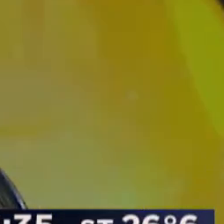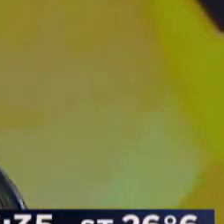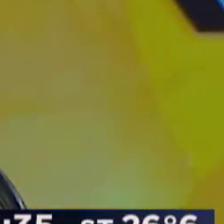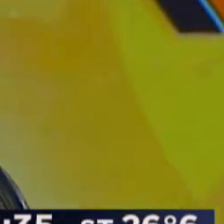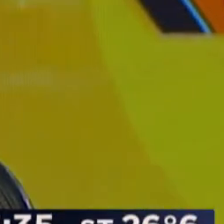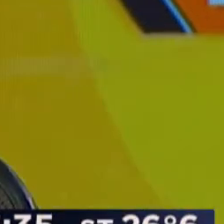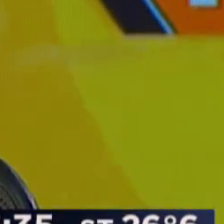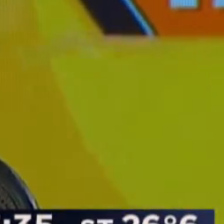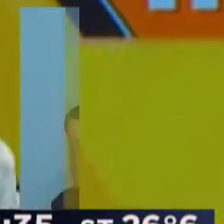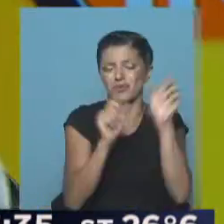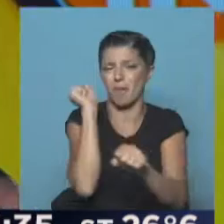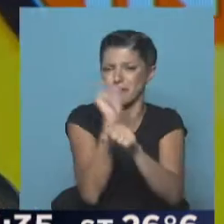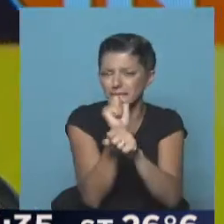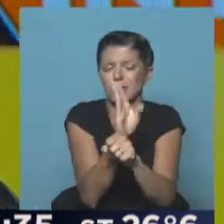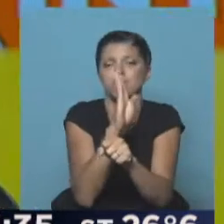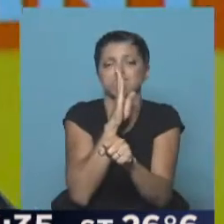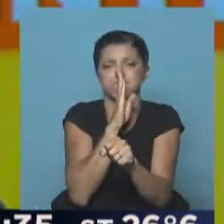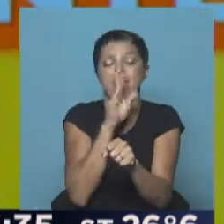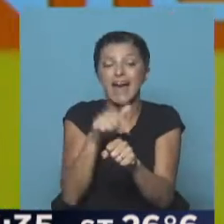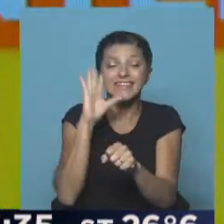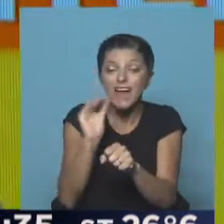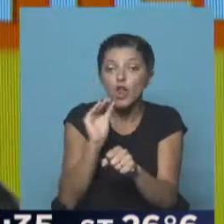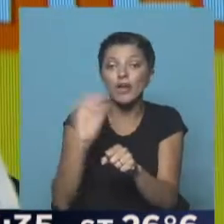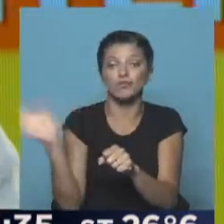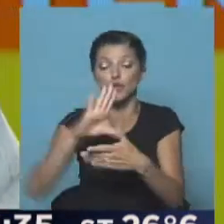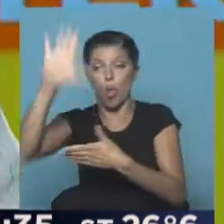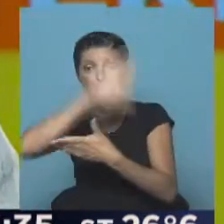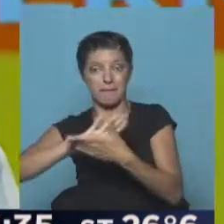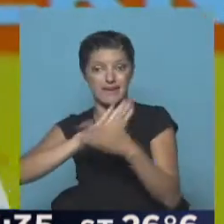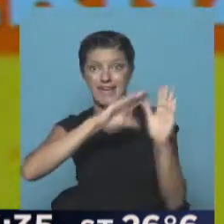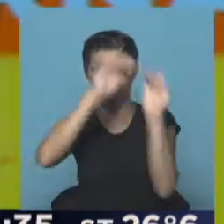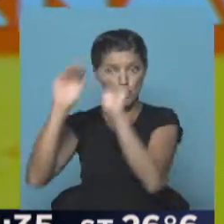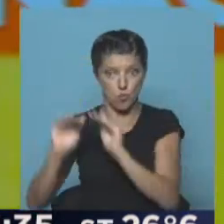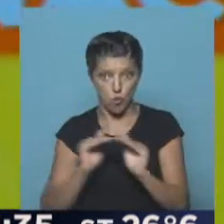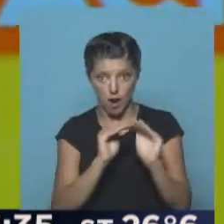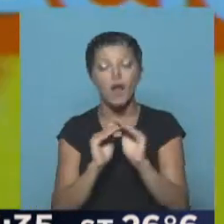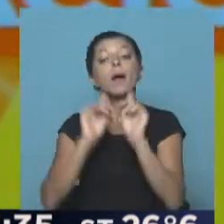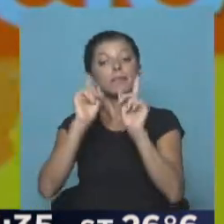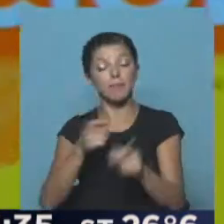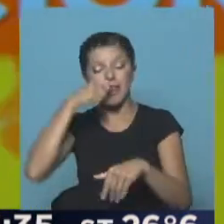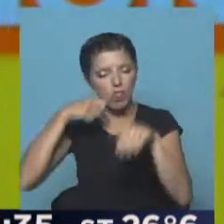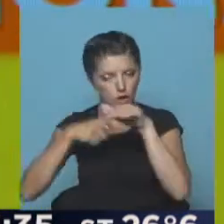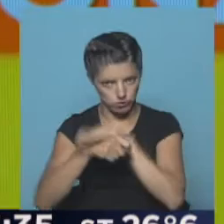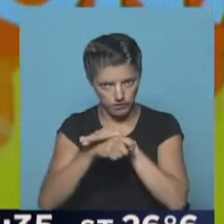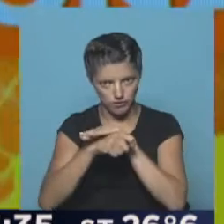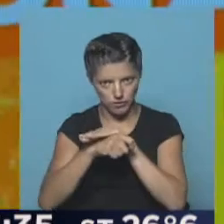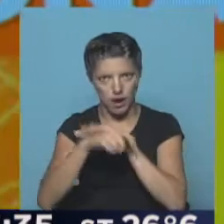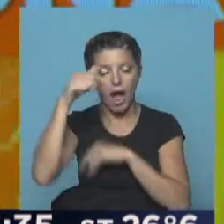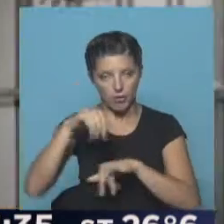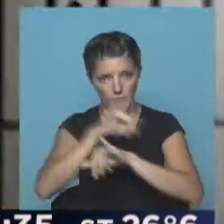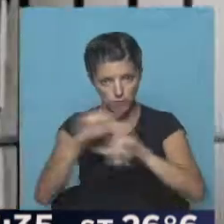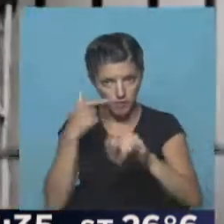con la superpoblación. Es algo que se replica en el resto del continente. Está también el narcotráfico y de eso vamos a hablar después del